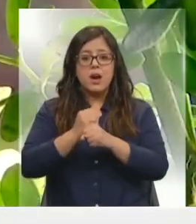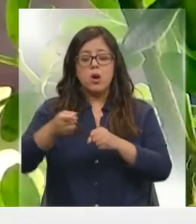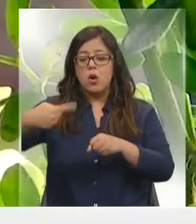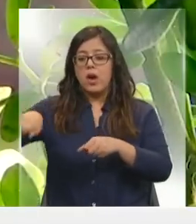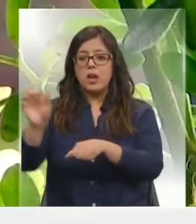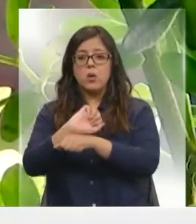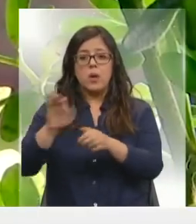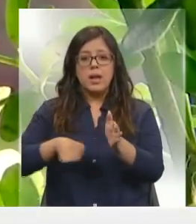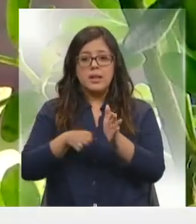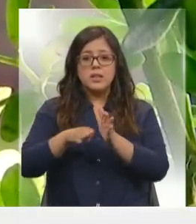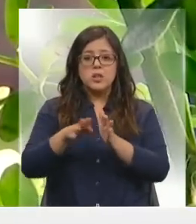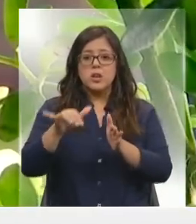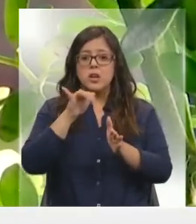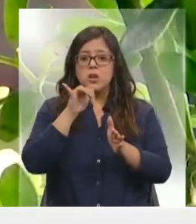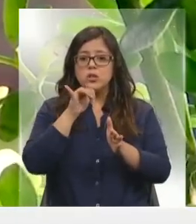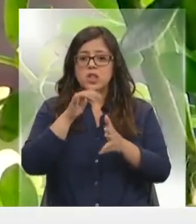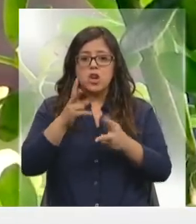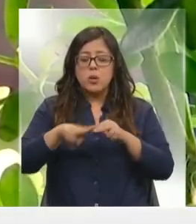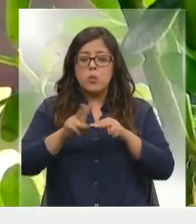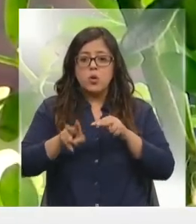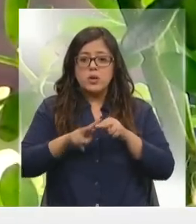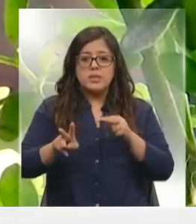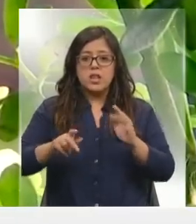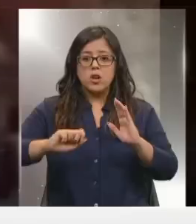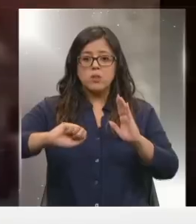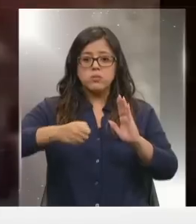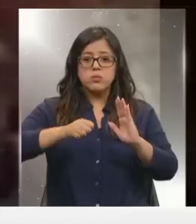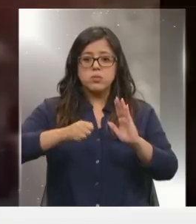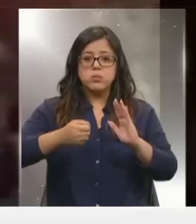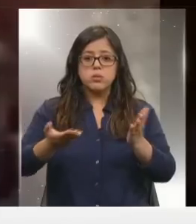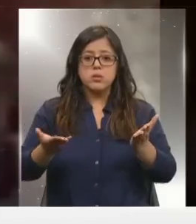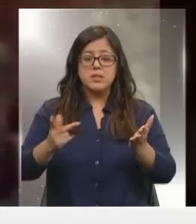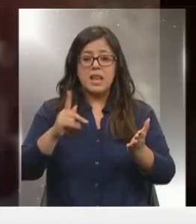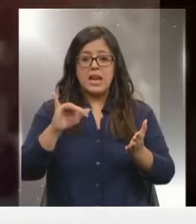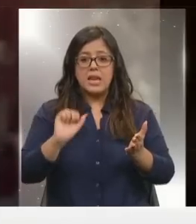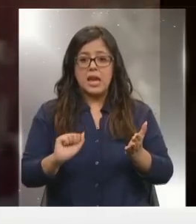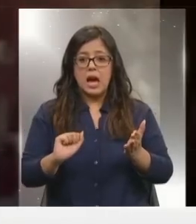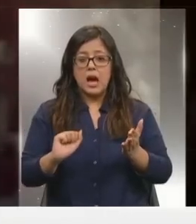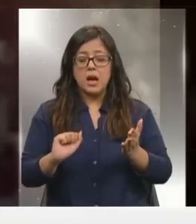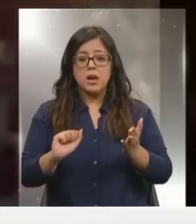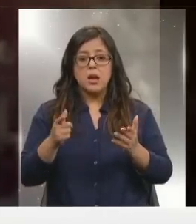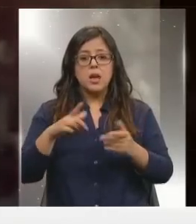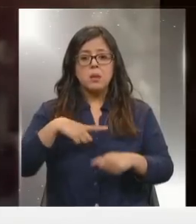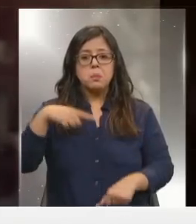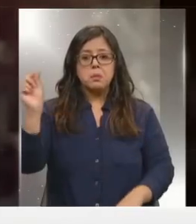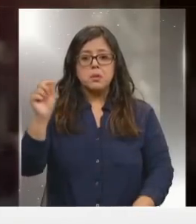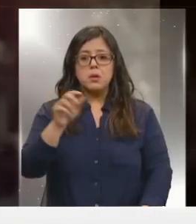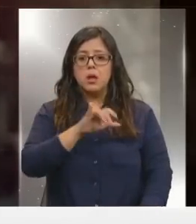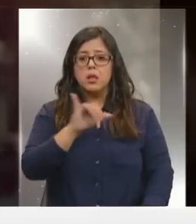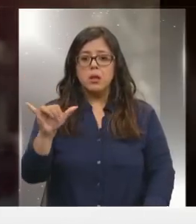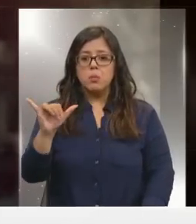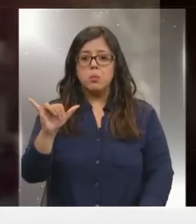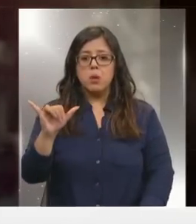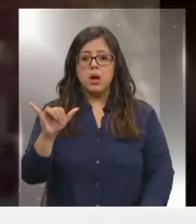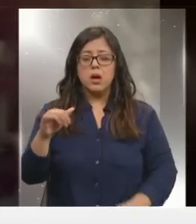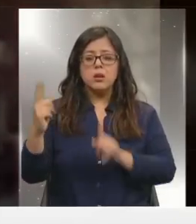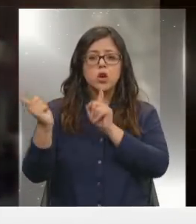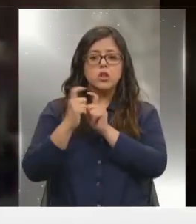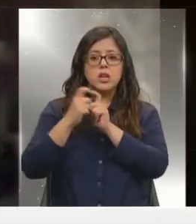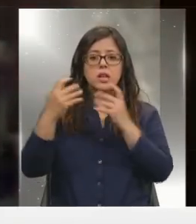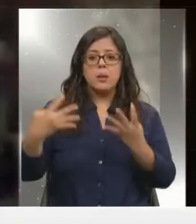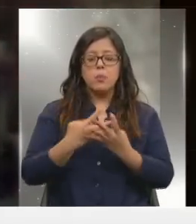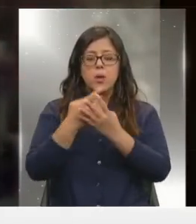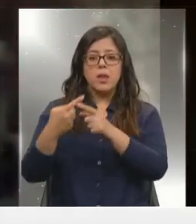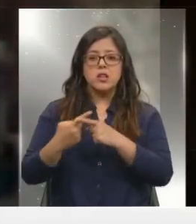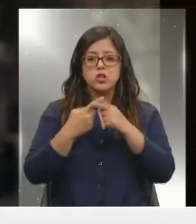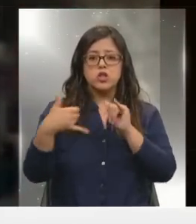sé cómo lo desbloquean el sistema de seguridad de la Kia Frontier y se lo llevan. Después de eso, nosotros ya nos empezaron a contactar por redes